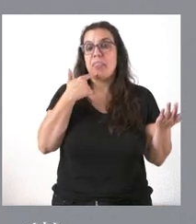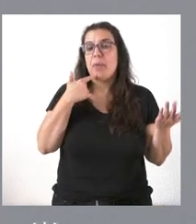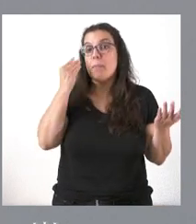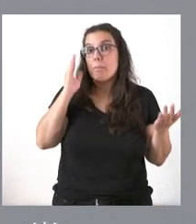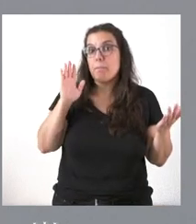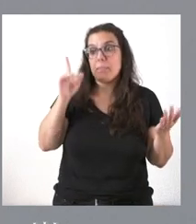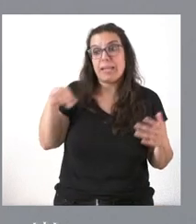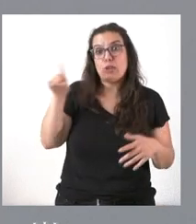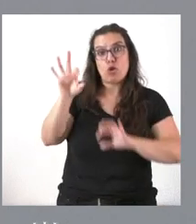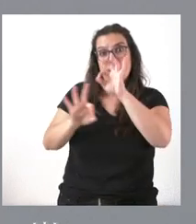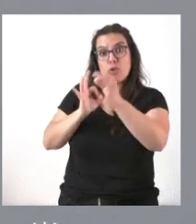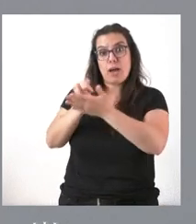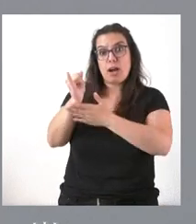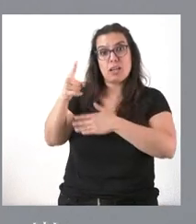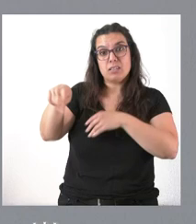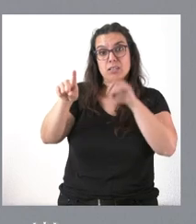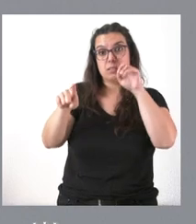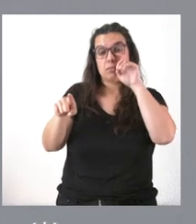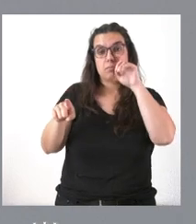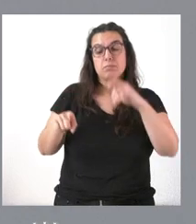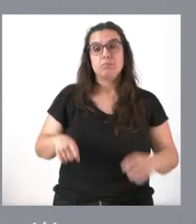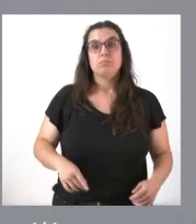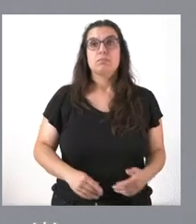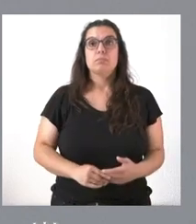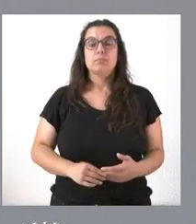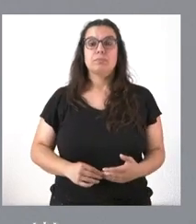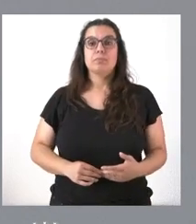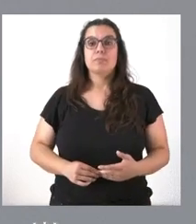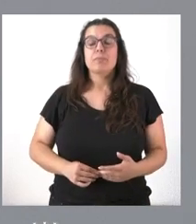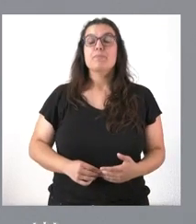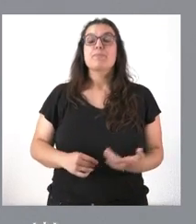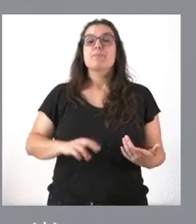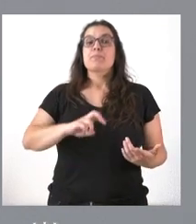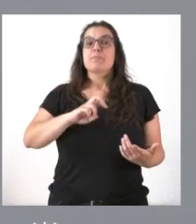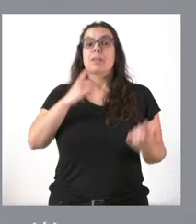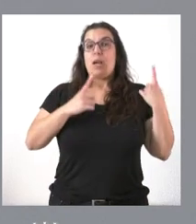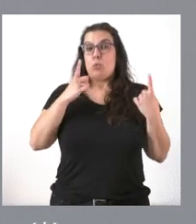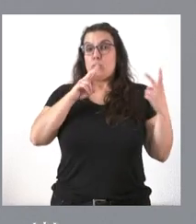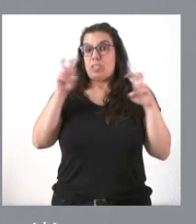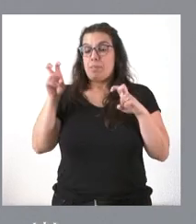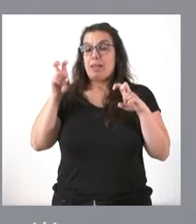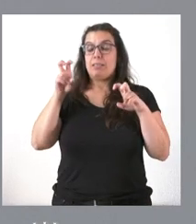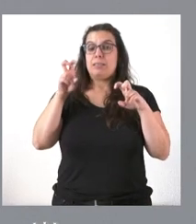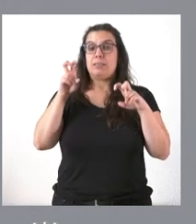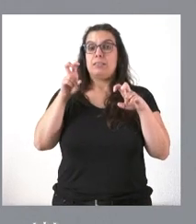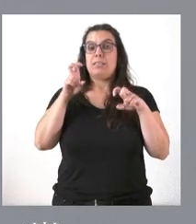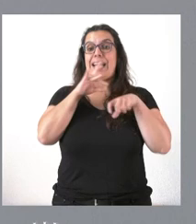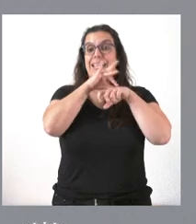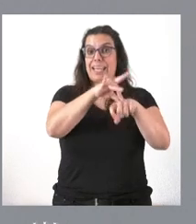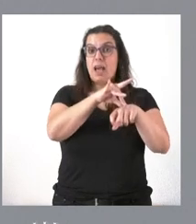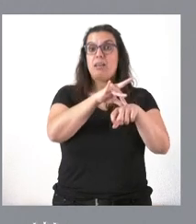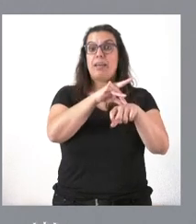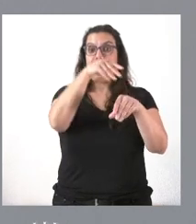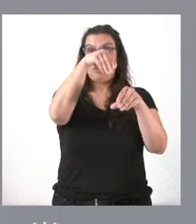lo dijeron y ustedes lo recogieron y algunos aspectos de la guía han decaído como consecuencia